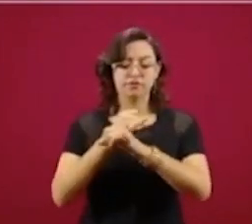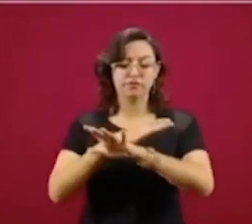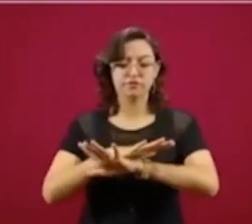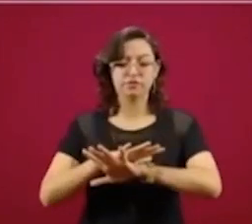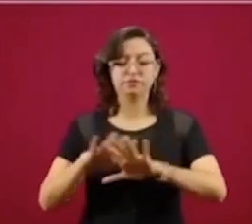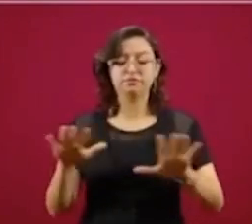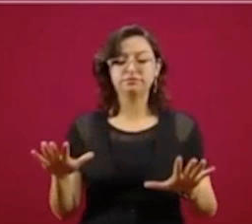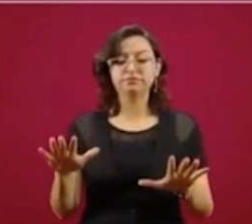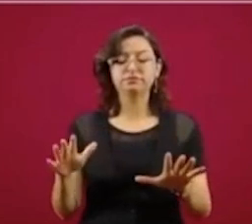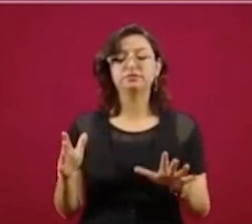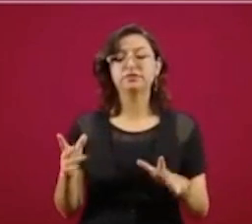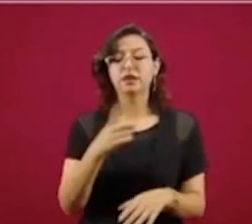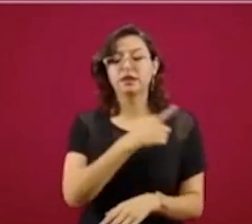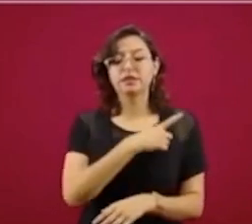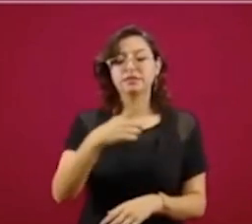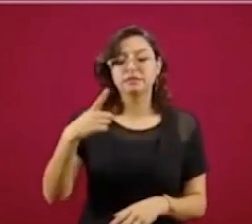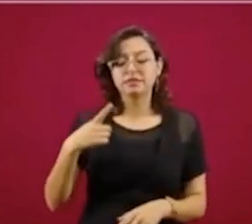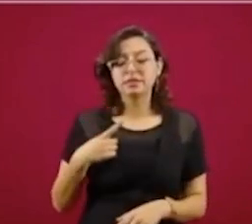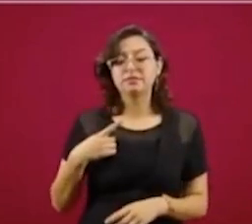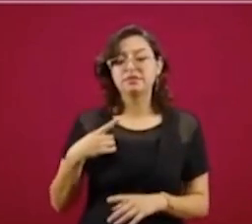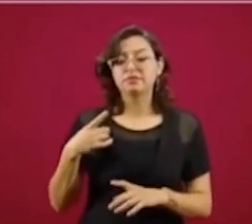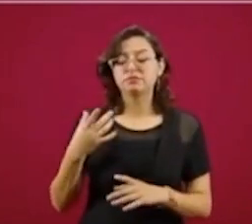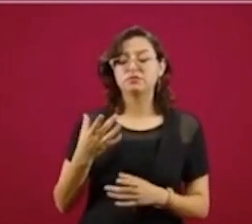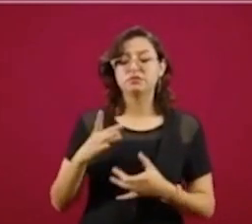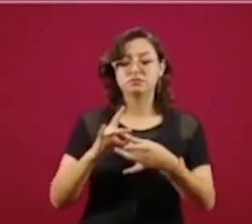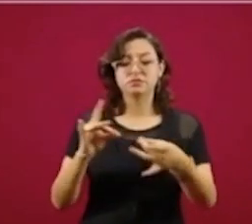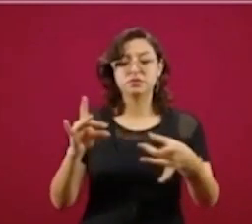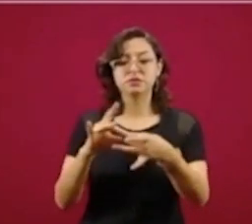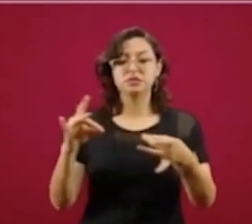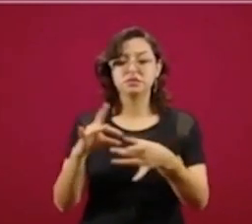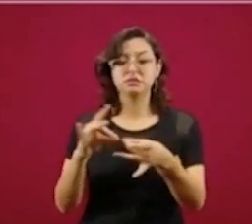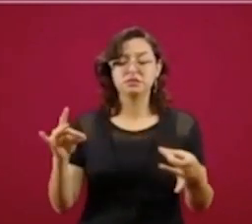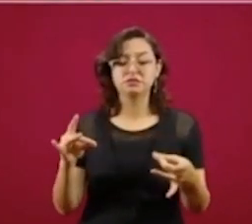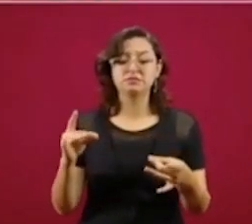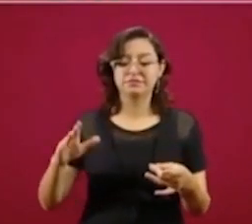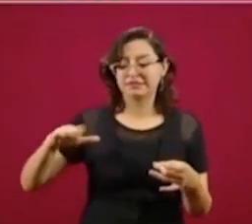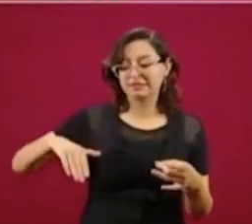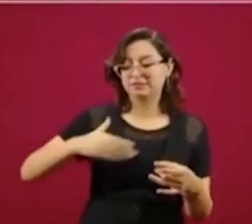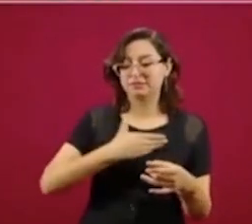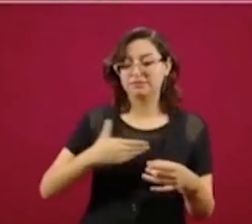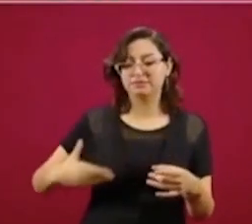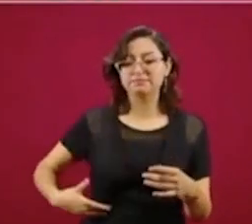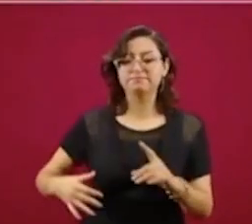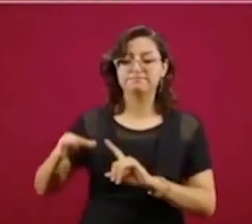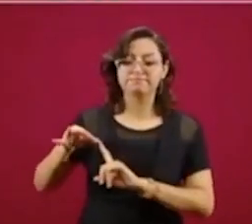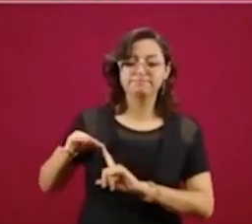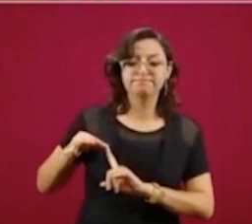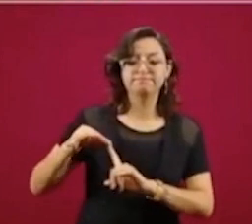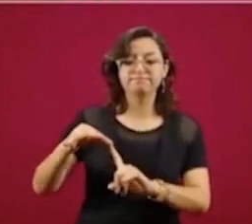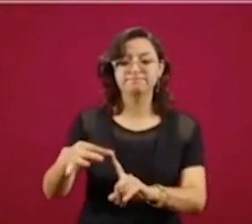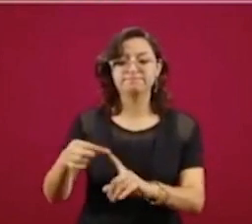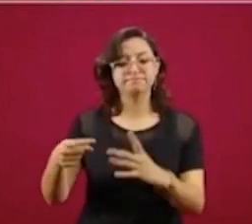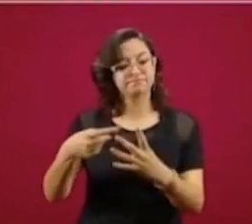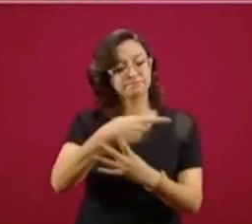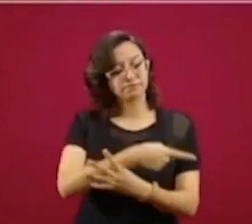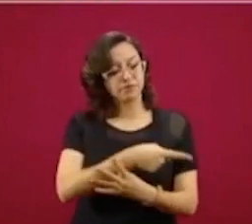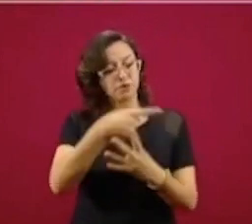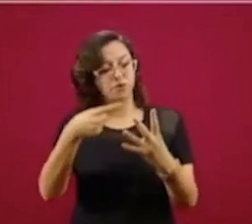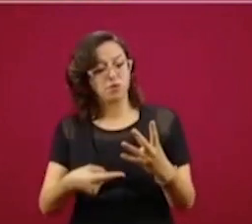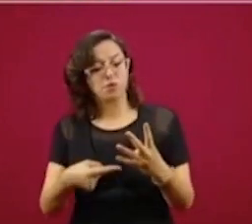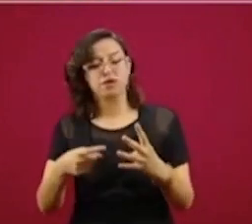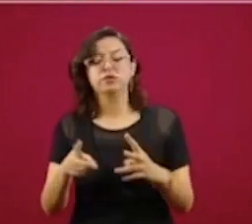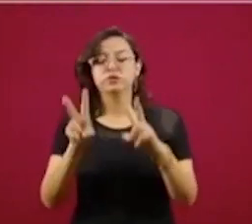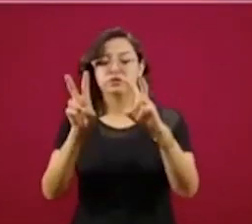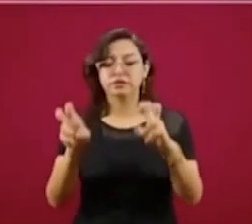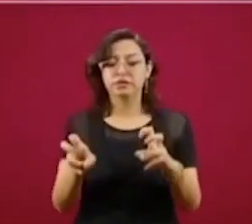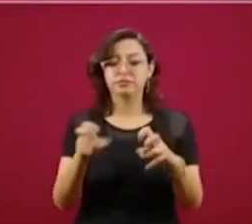como dijera el señor presidente, nuestro guía en todo esto, pues todos los elementos, son cuatro que les vamos a